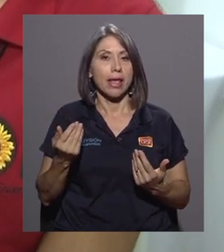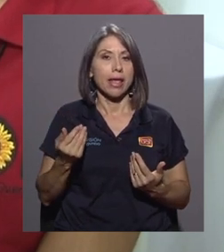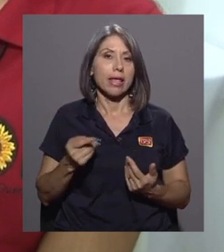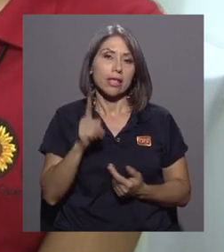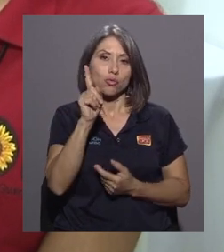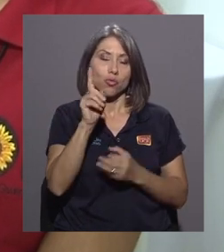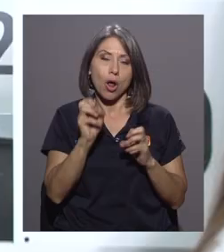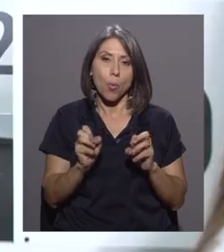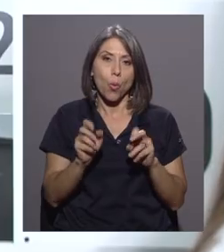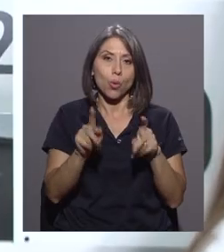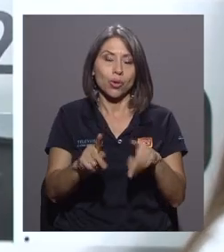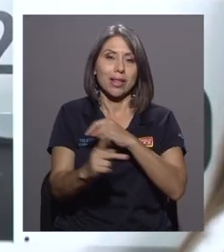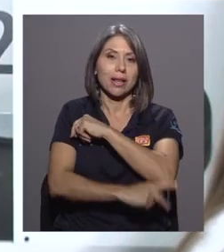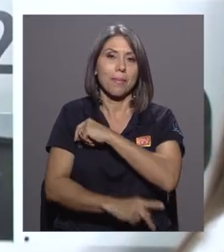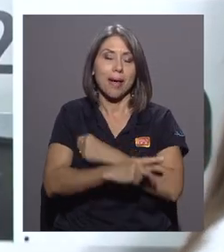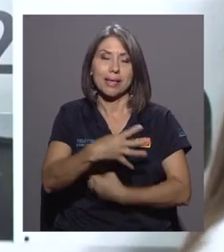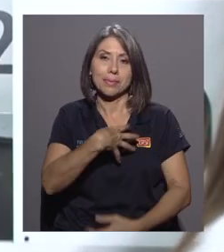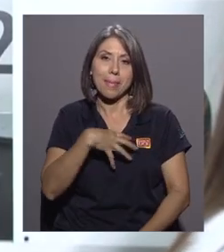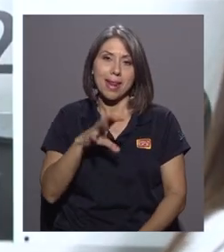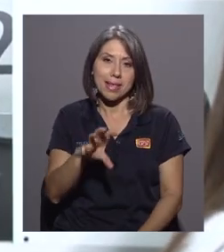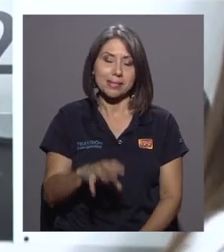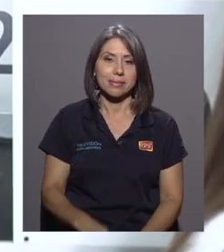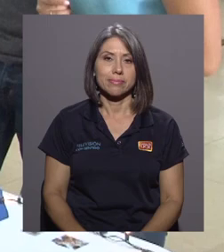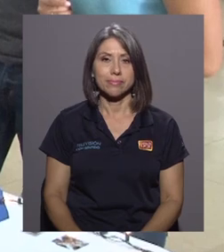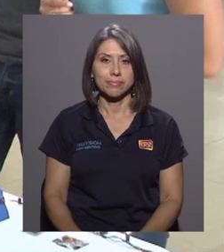una oportunidad que el país merece tener.